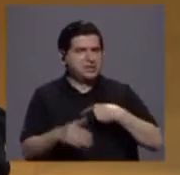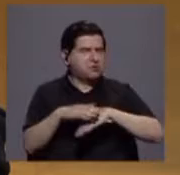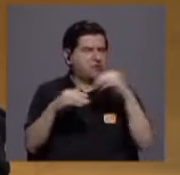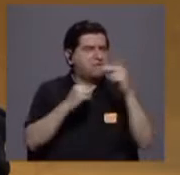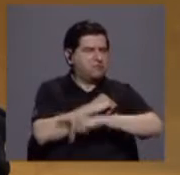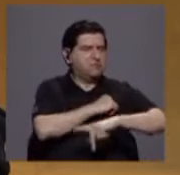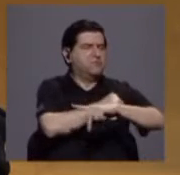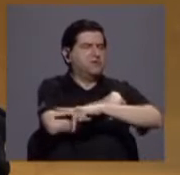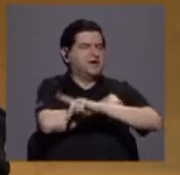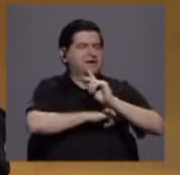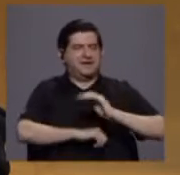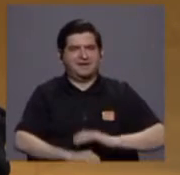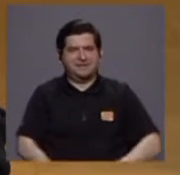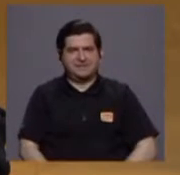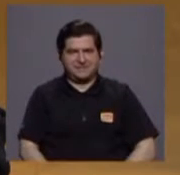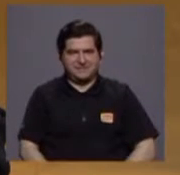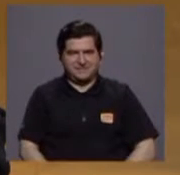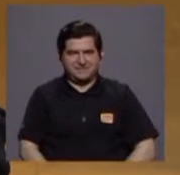país, pero